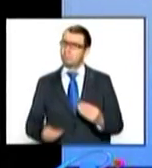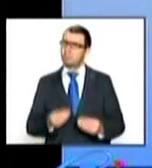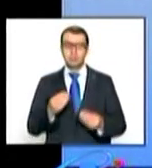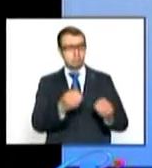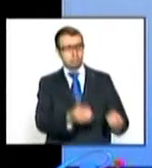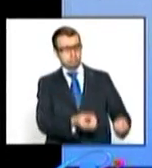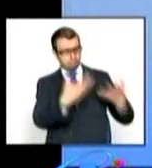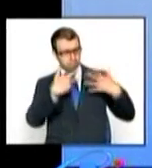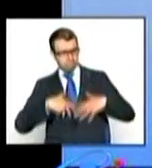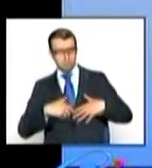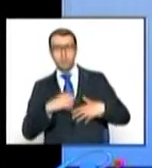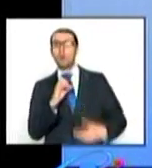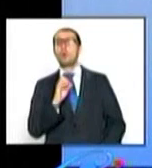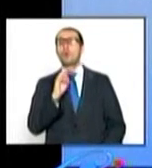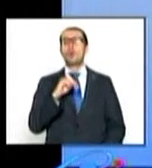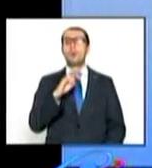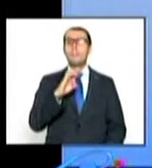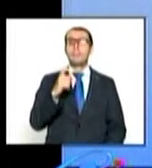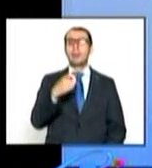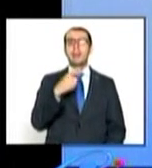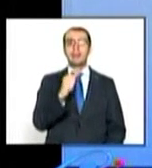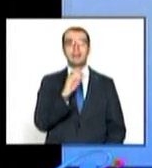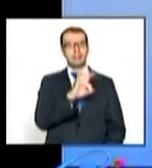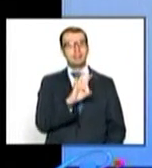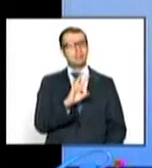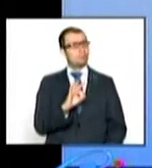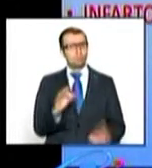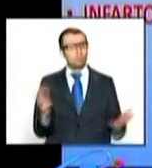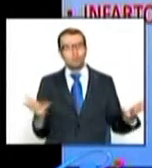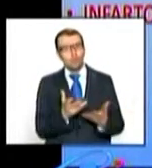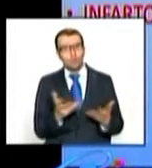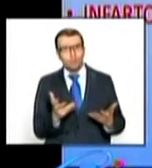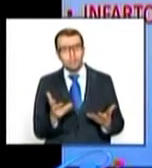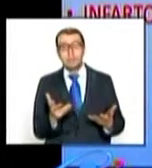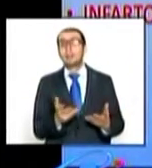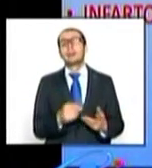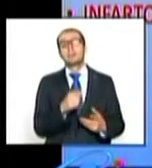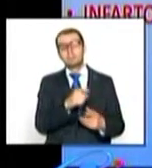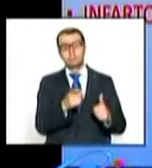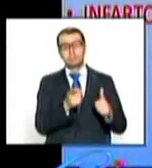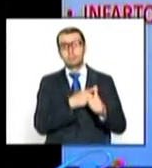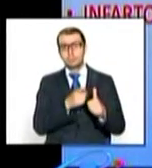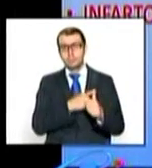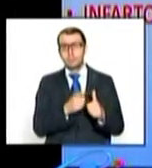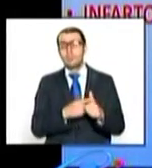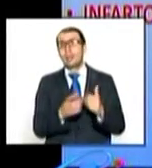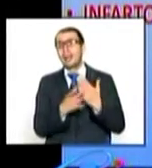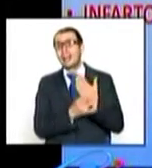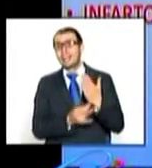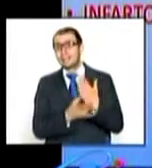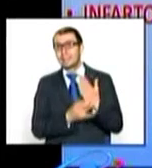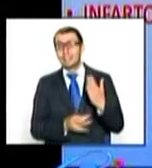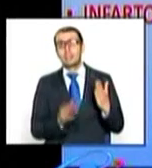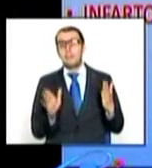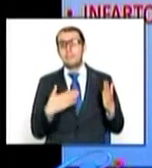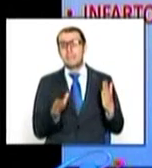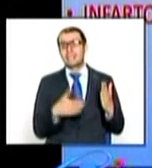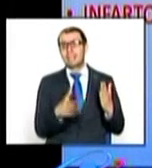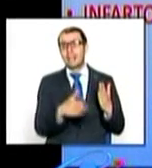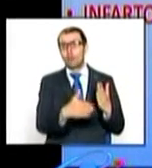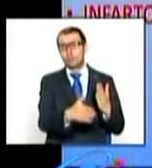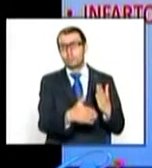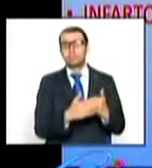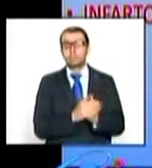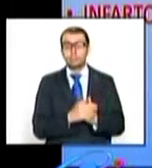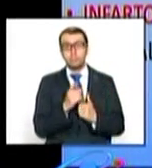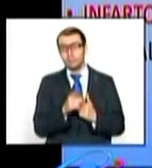3? Porque quiero consumirlo. El omega 3 en realidad está en su mayor cantidad en los aceites o las grasas del pescado. Sobre